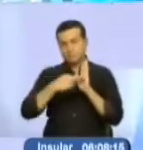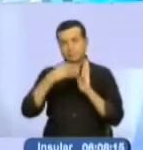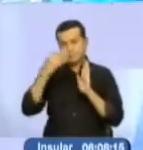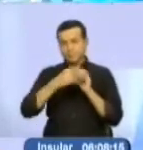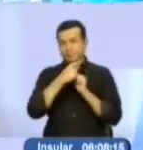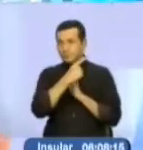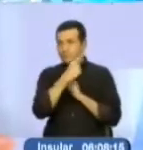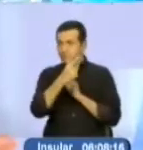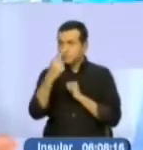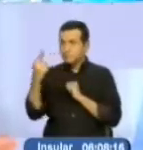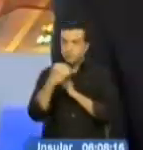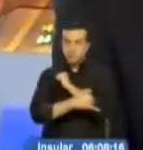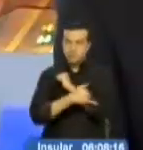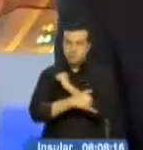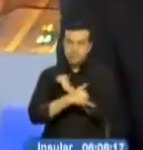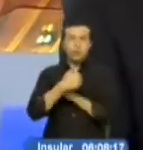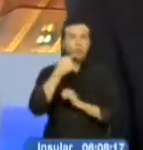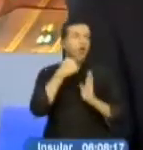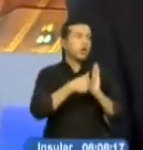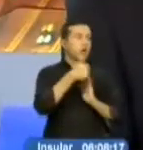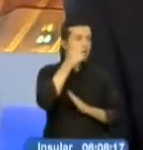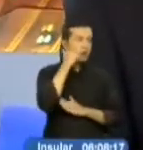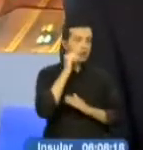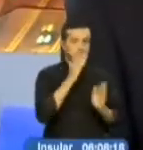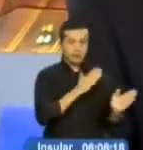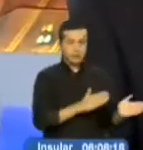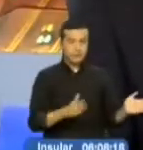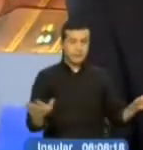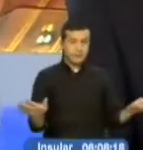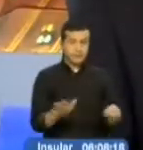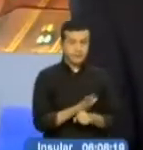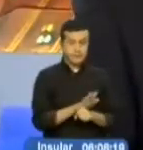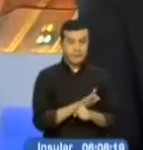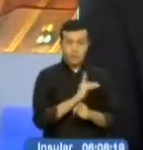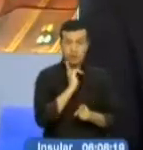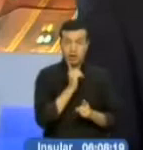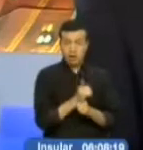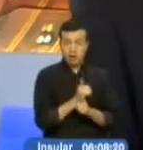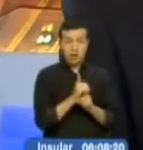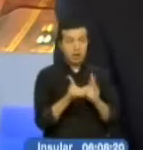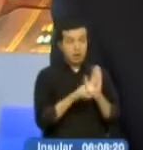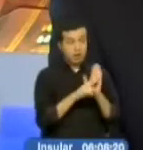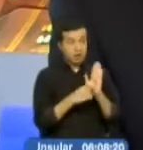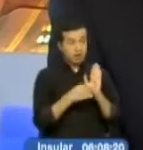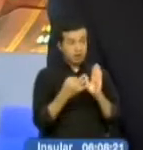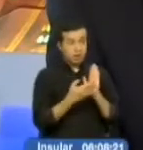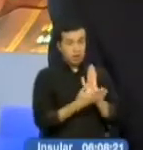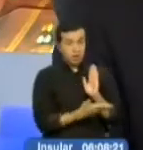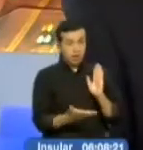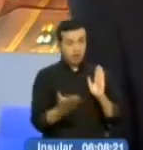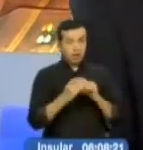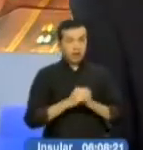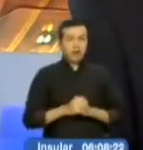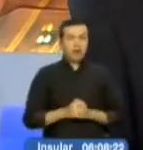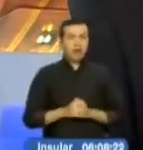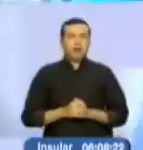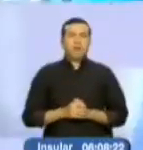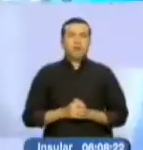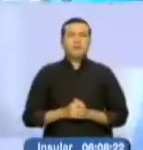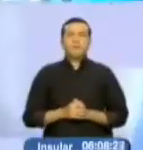cada uno de los payos sucedió el día y se realizó con base a lo estipulado en la legislación del ecuador